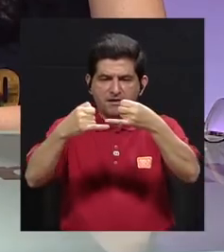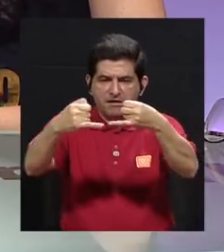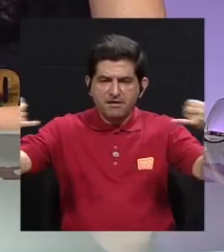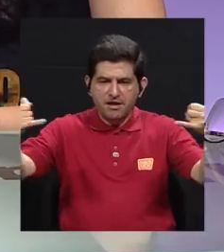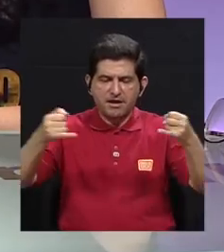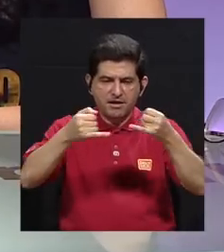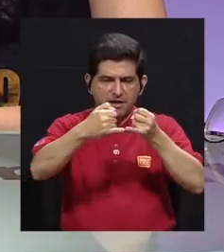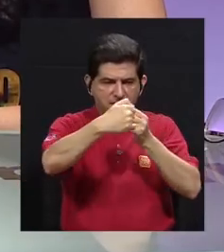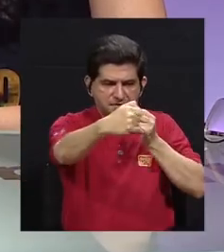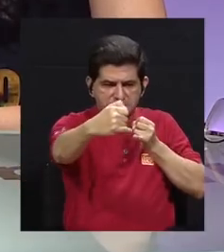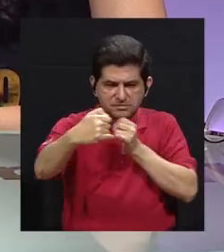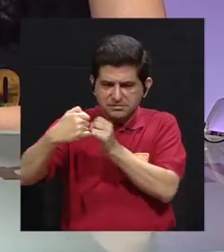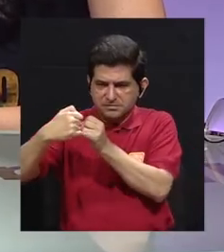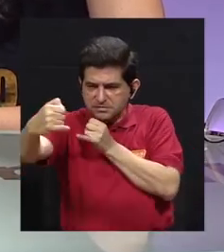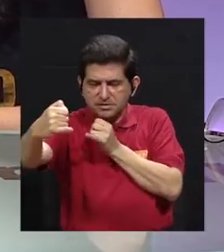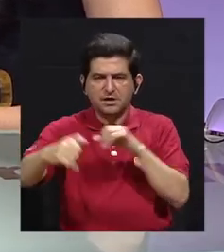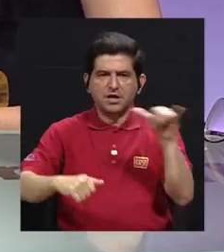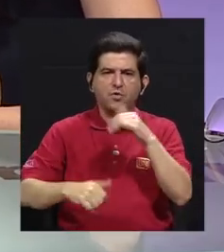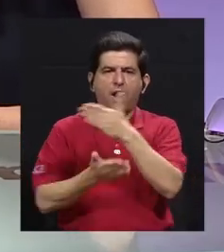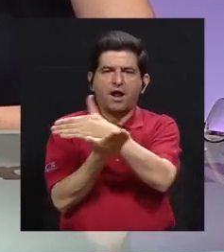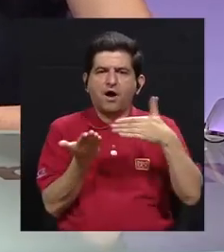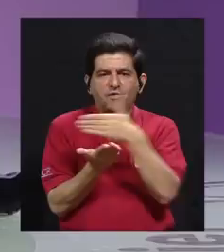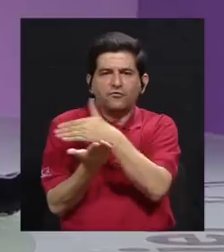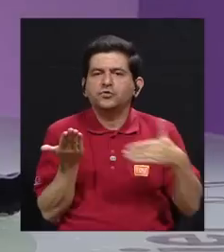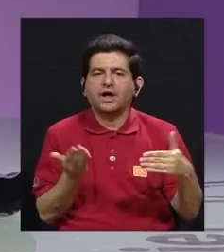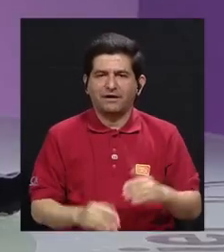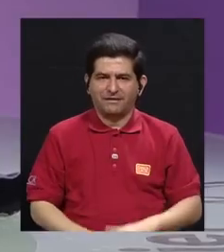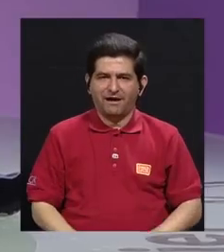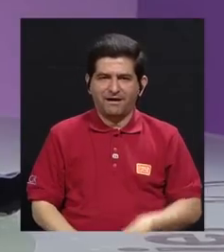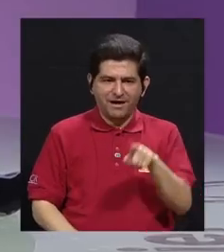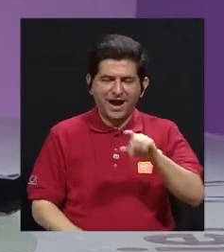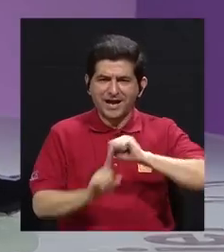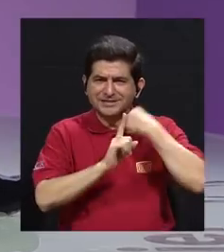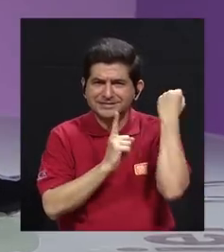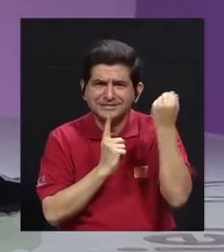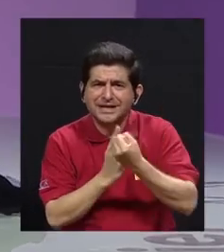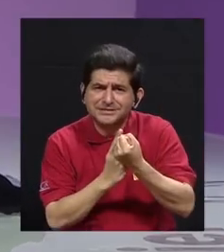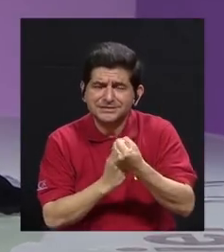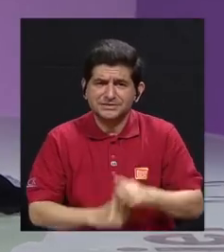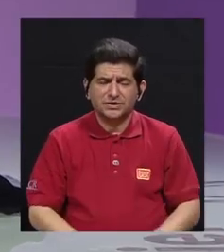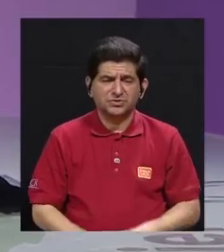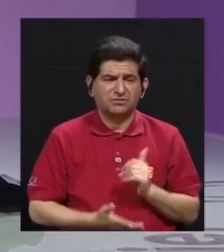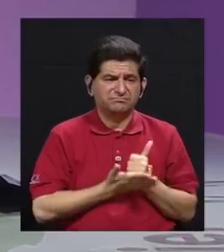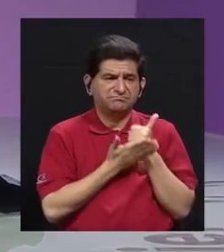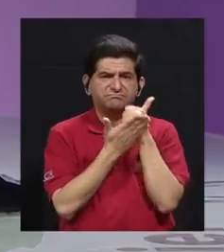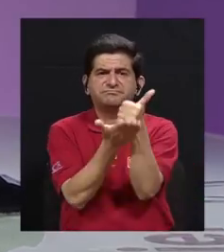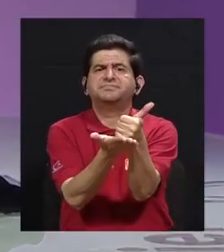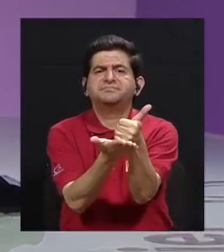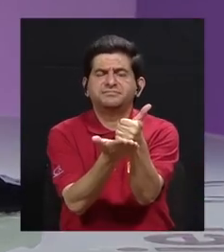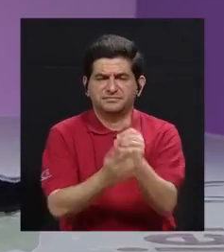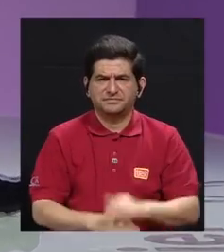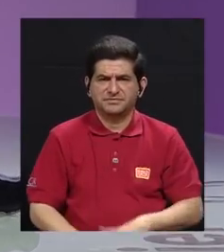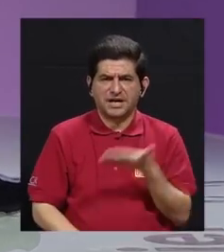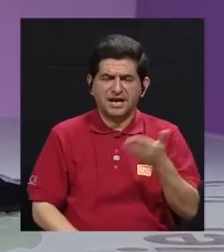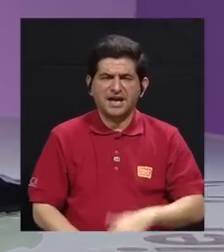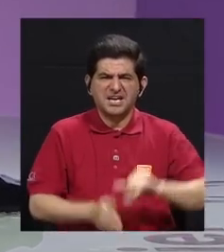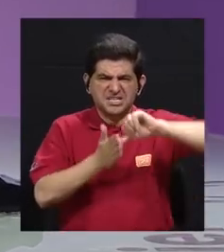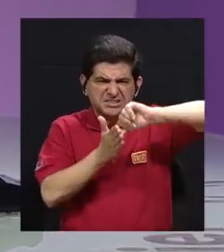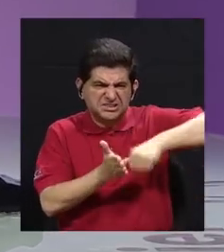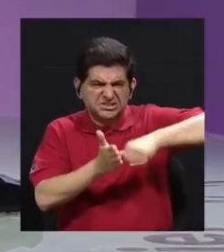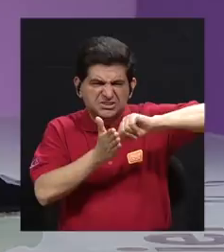líneas de frontera territorial. Entonces, ese cercamiento ha contribuido